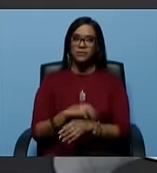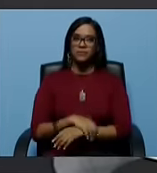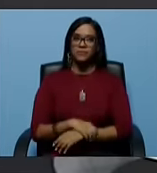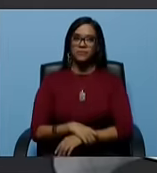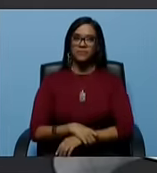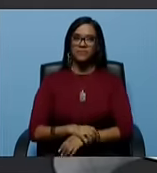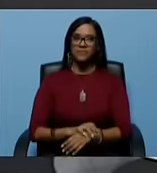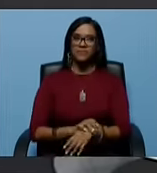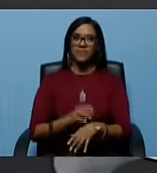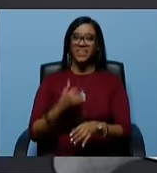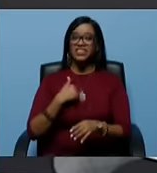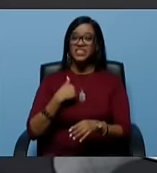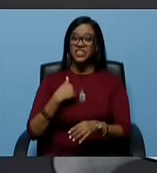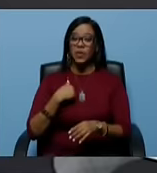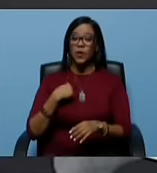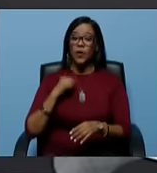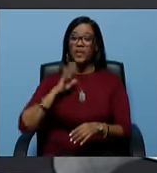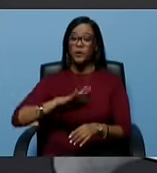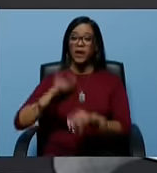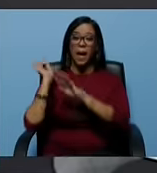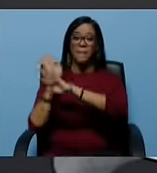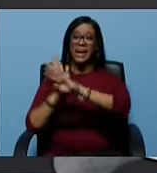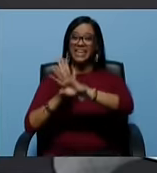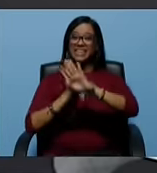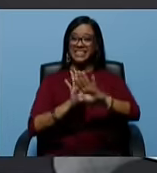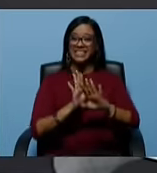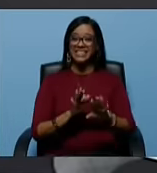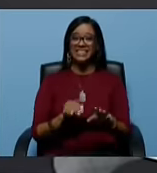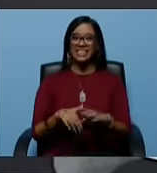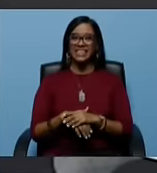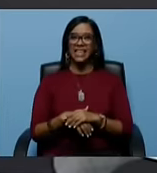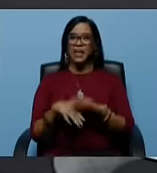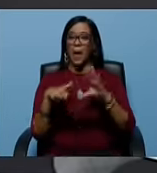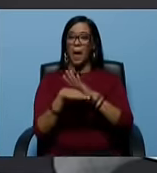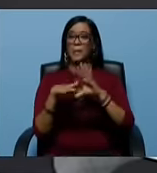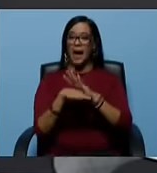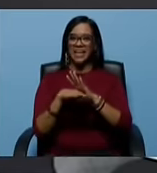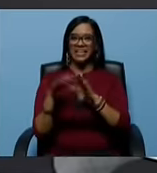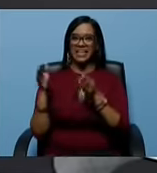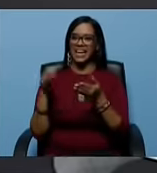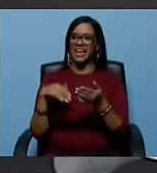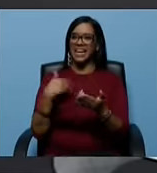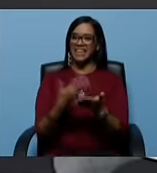Yo estuve marchando de Marte a Júpiter, pero me perdí en el camino.